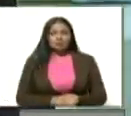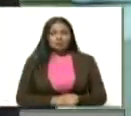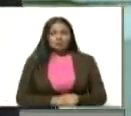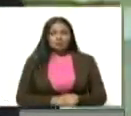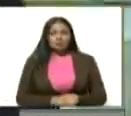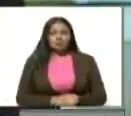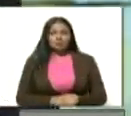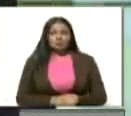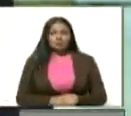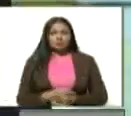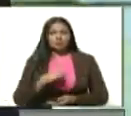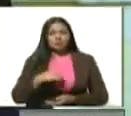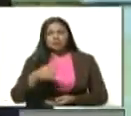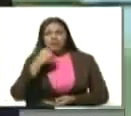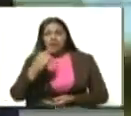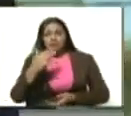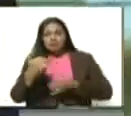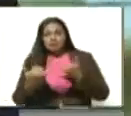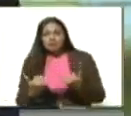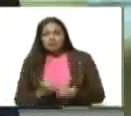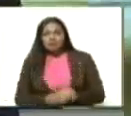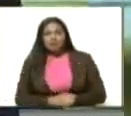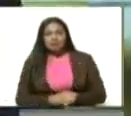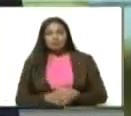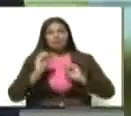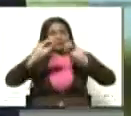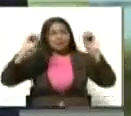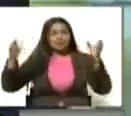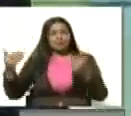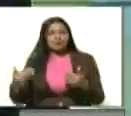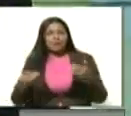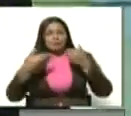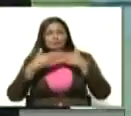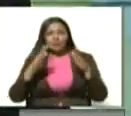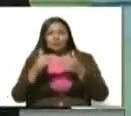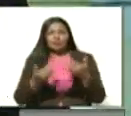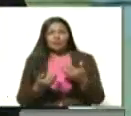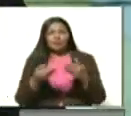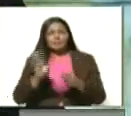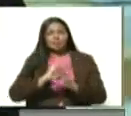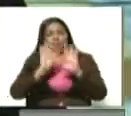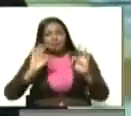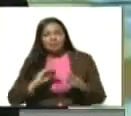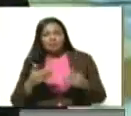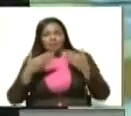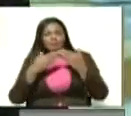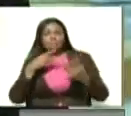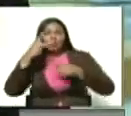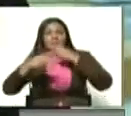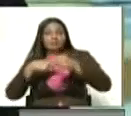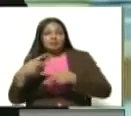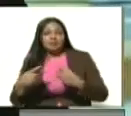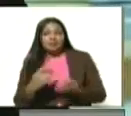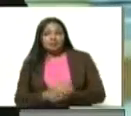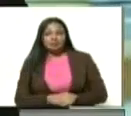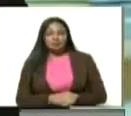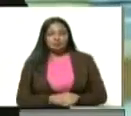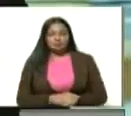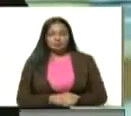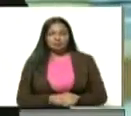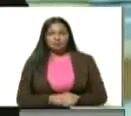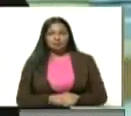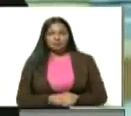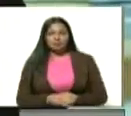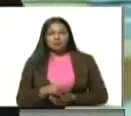por ejemplo, en esta marcha, era una convocatoria pública a todas las tendencias políticas que hacen vida y que justamente en torno a un objetivo